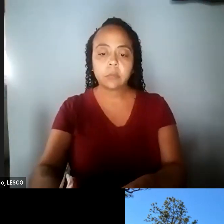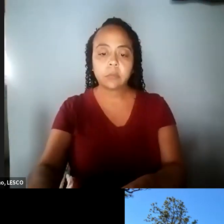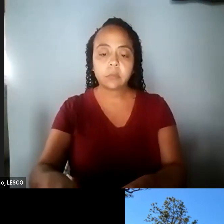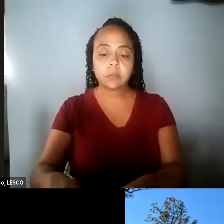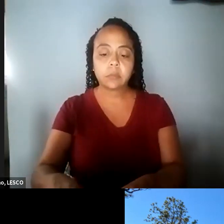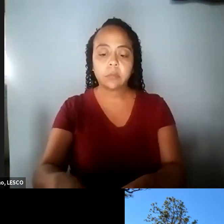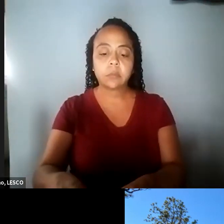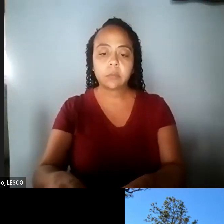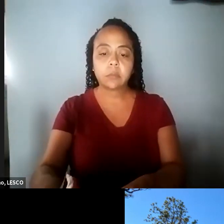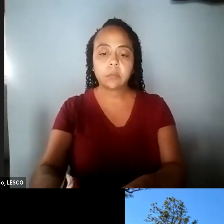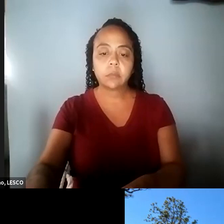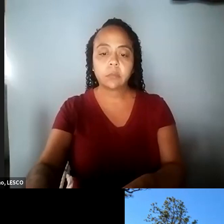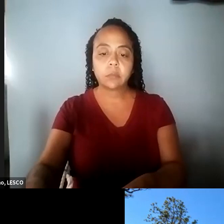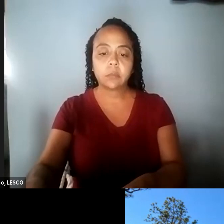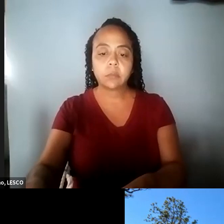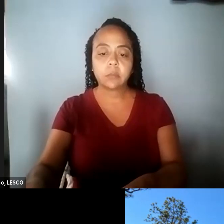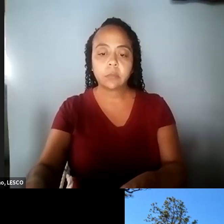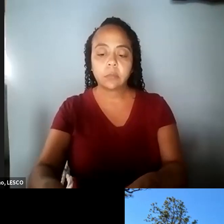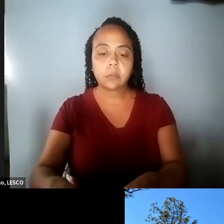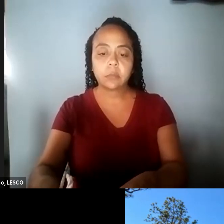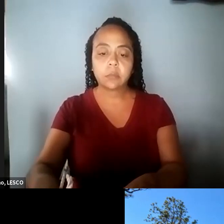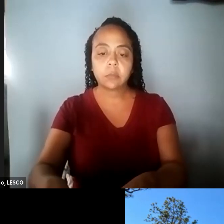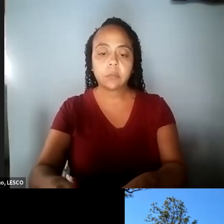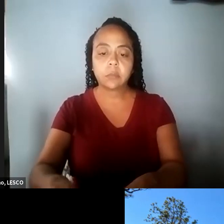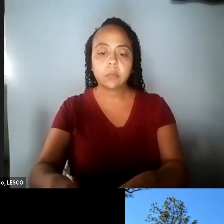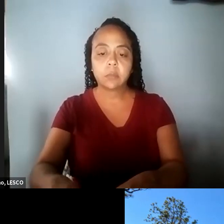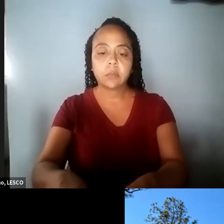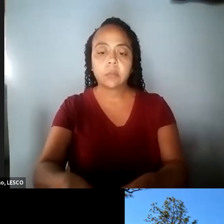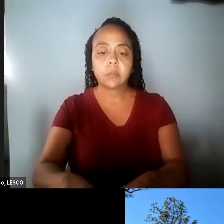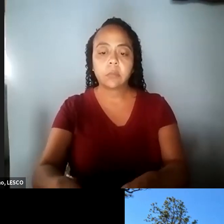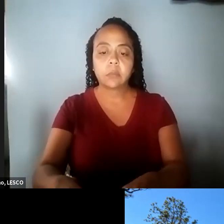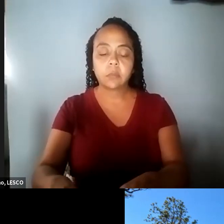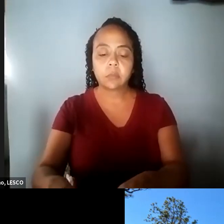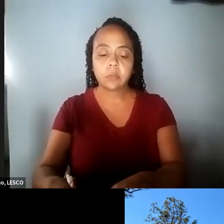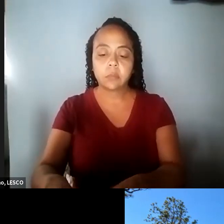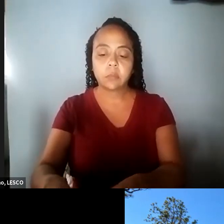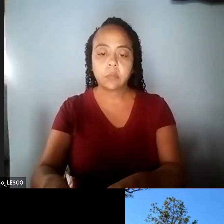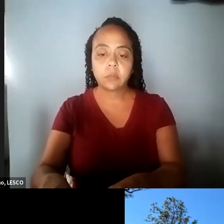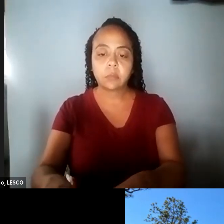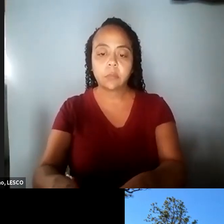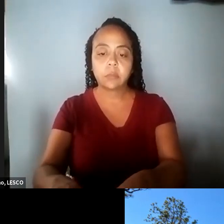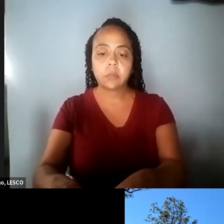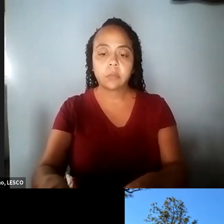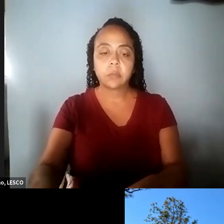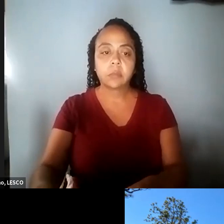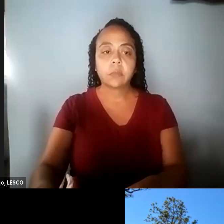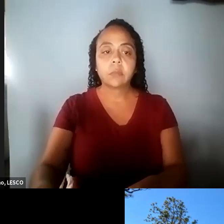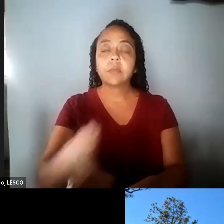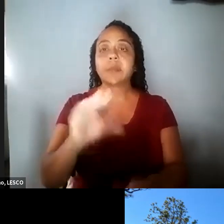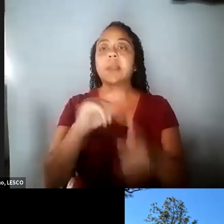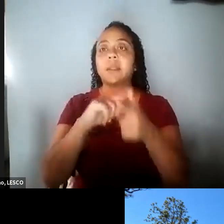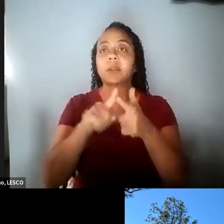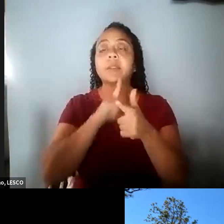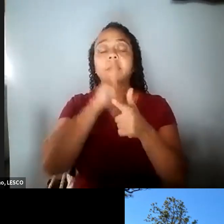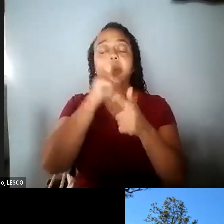viven dentro de ellas aproximadamente según estudios de naciones unidas- nuestra incidencia es del 80% entonces en realidad es muy grande